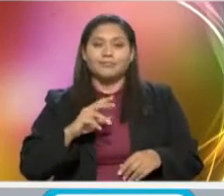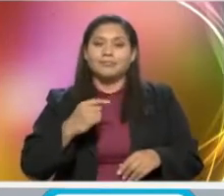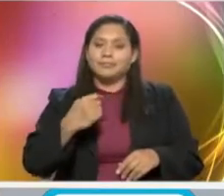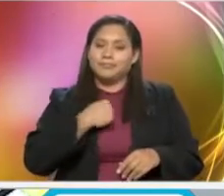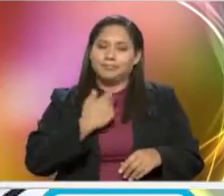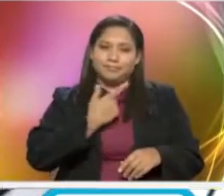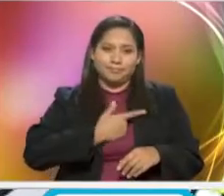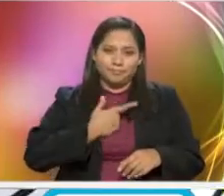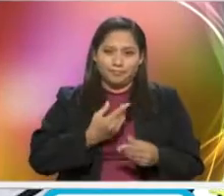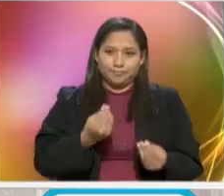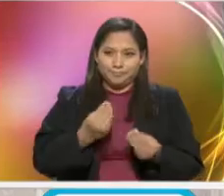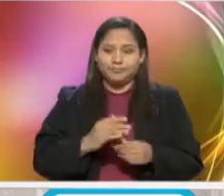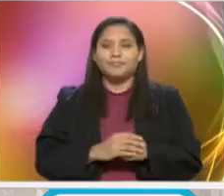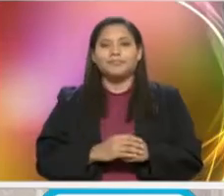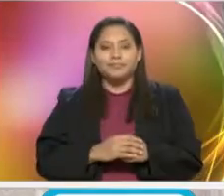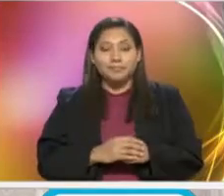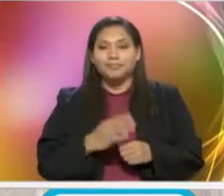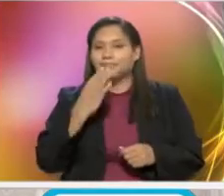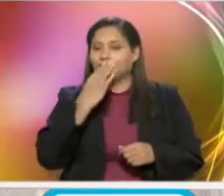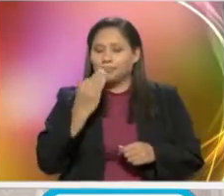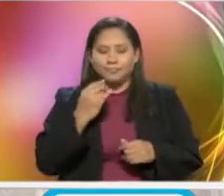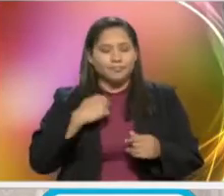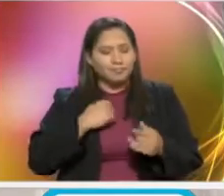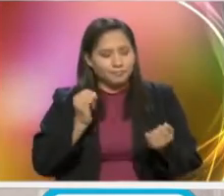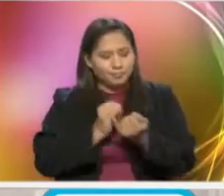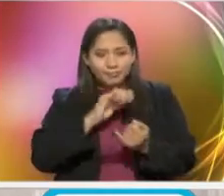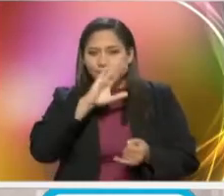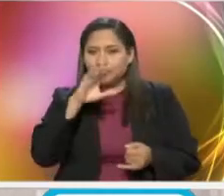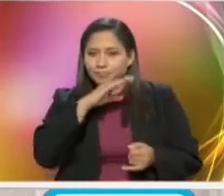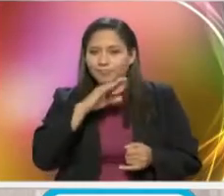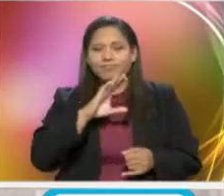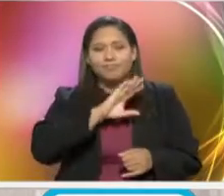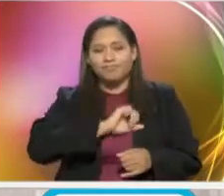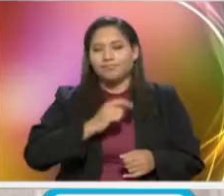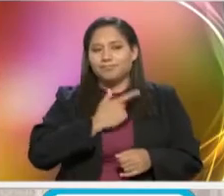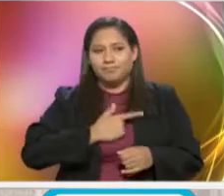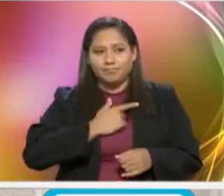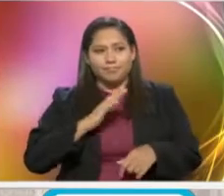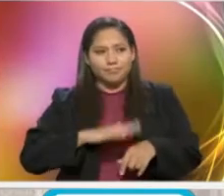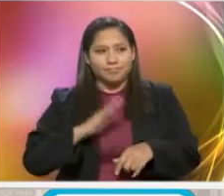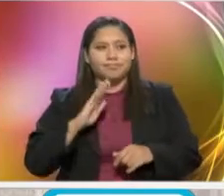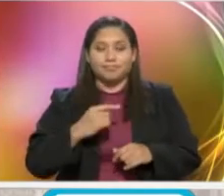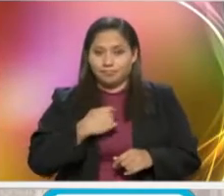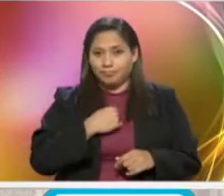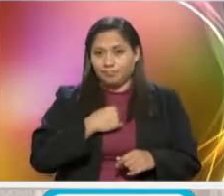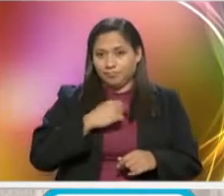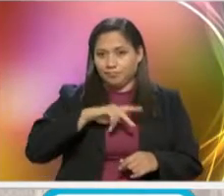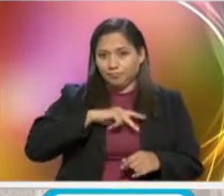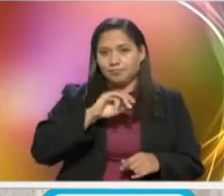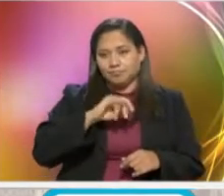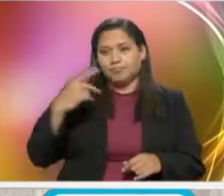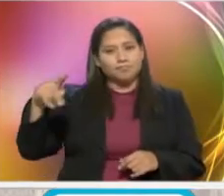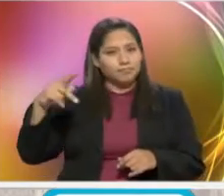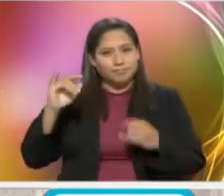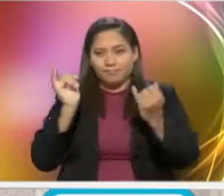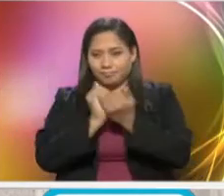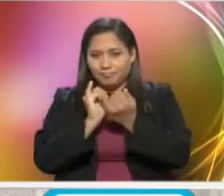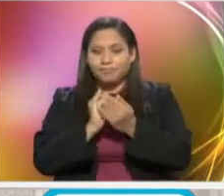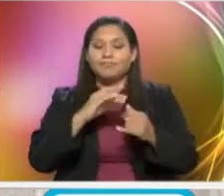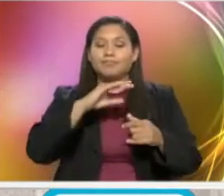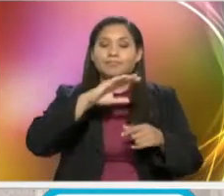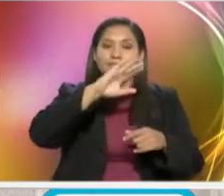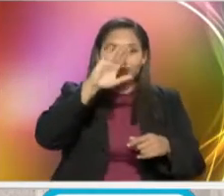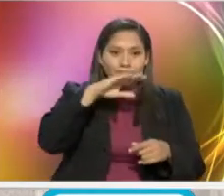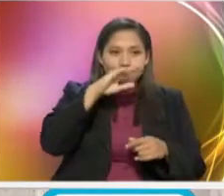me fascina. Sí, es una delicia. A mí también el mango, yo creo que es mi preferida, ¿no? ¿Es tu preferida? A mí sí. Yo creo que la ¿Tú? neta también. Sí, sí, El ¿no? mango Es y el una delicia.